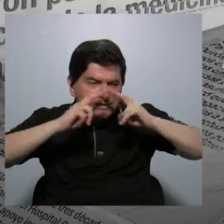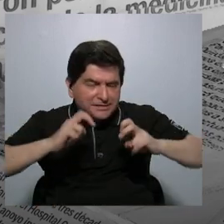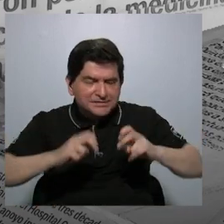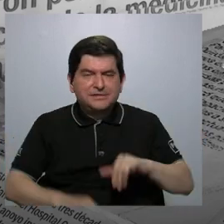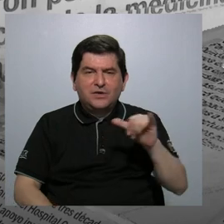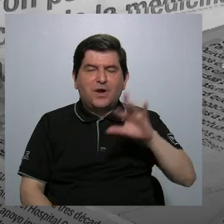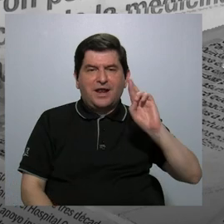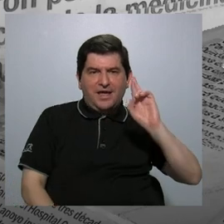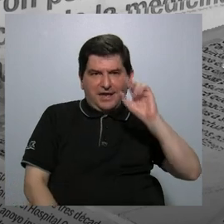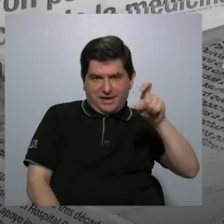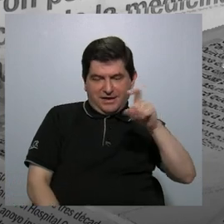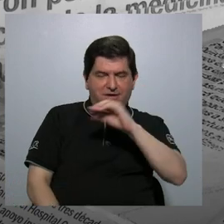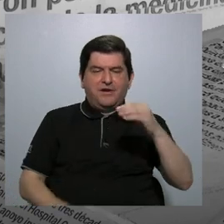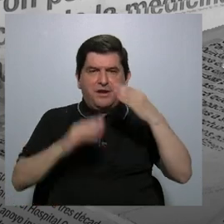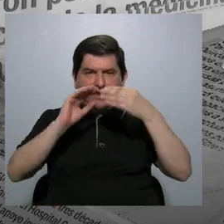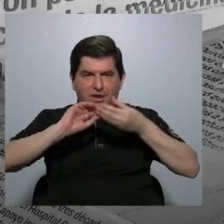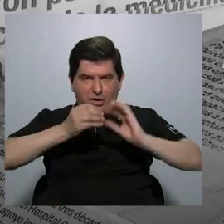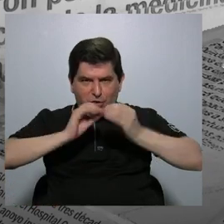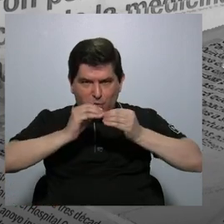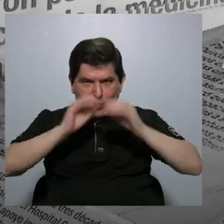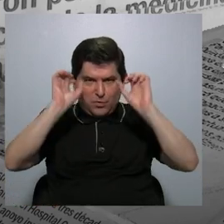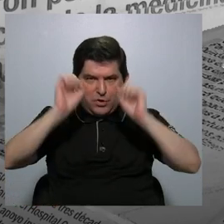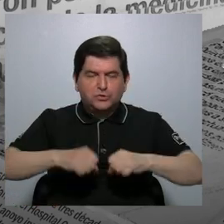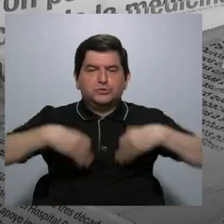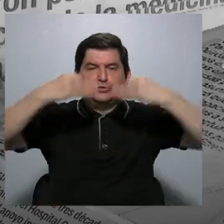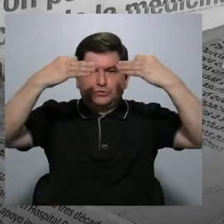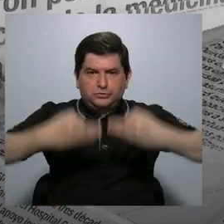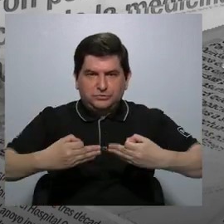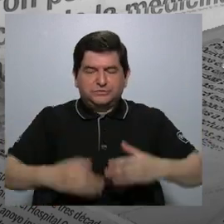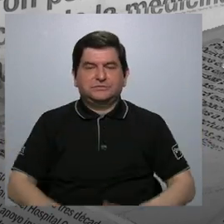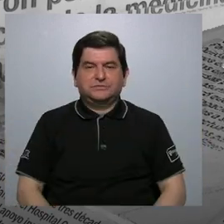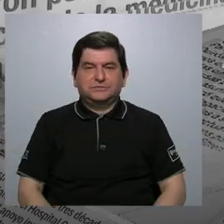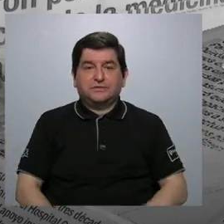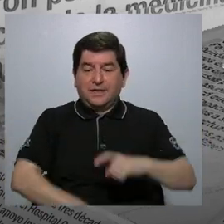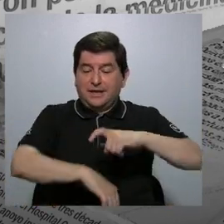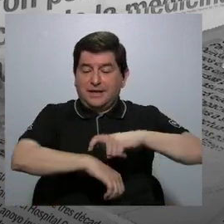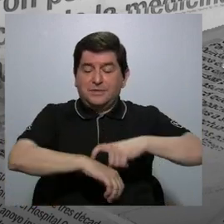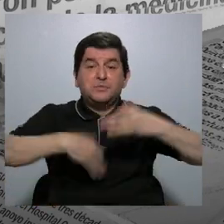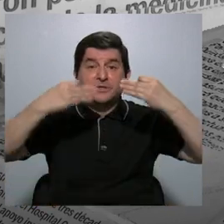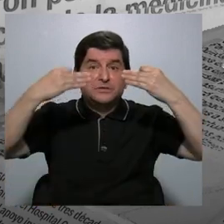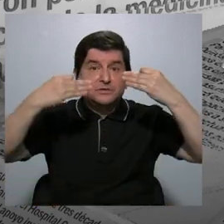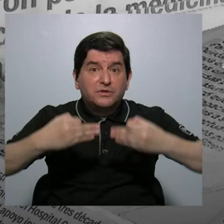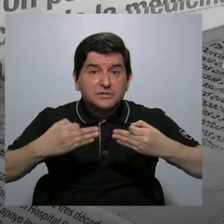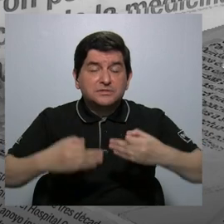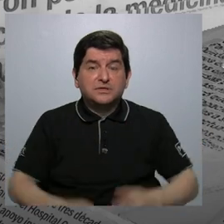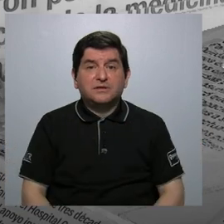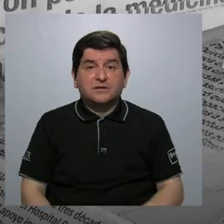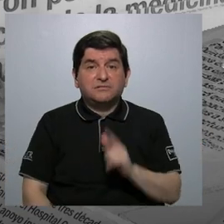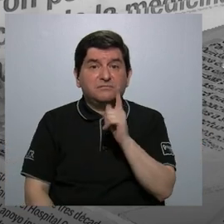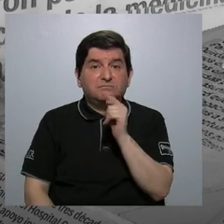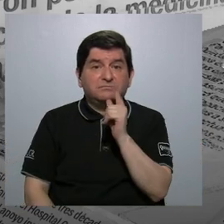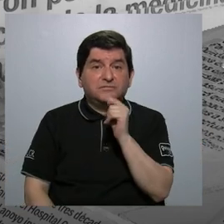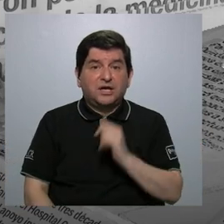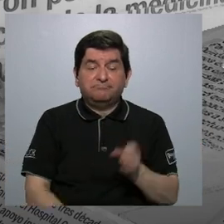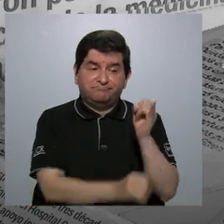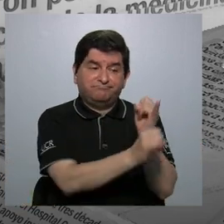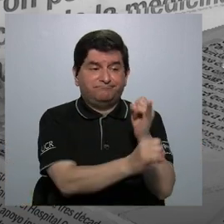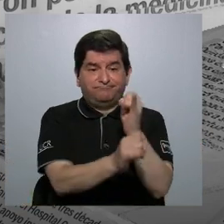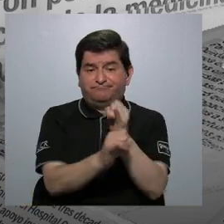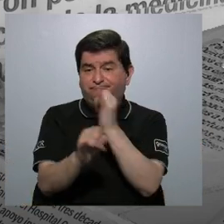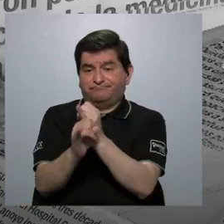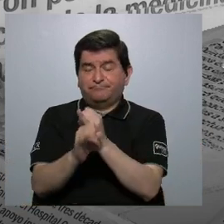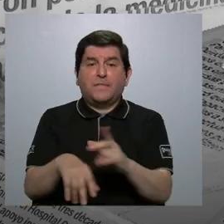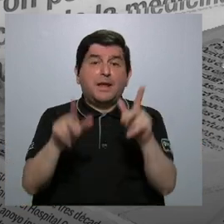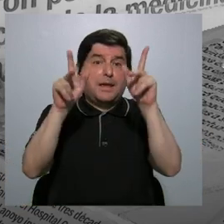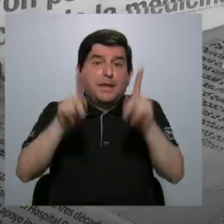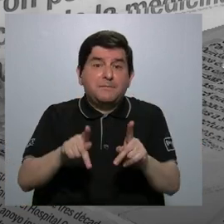los datos para que se puedan tomar decisiones. La toma de decisiones la tienen que hacer las instituciones y